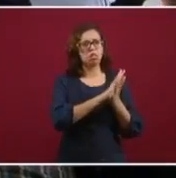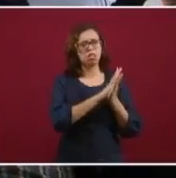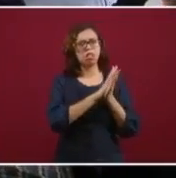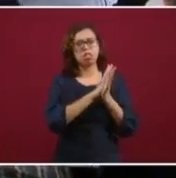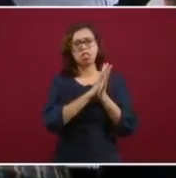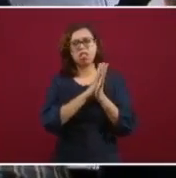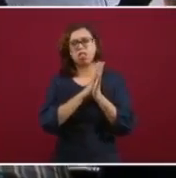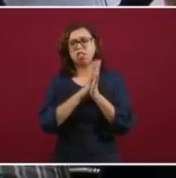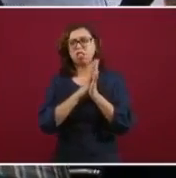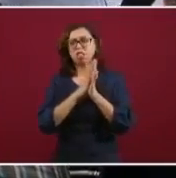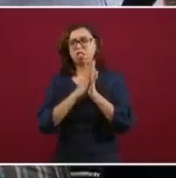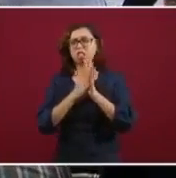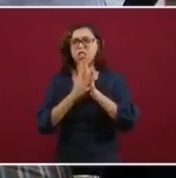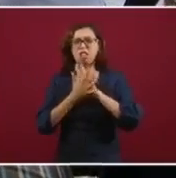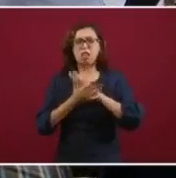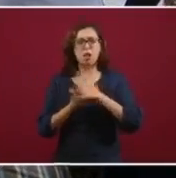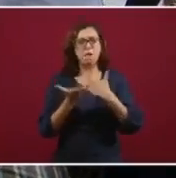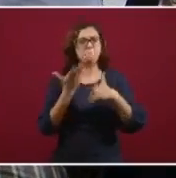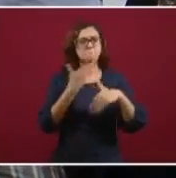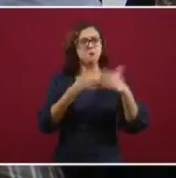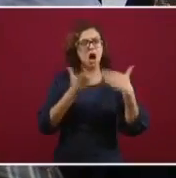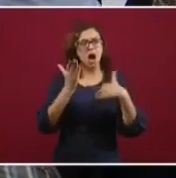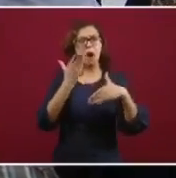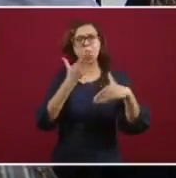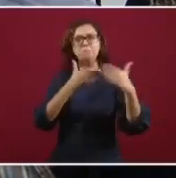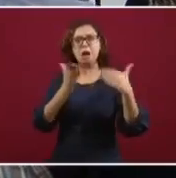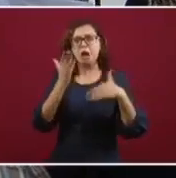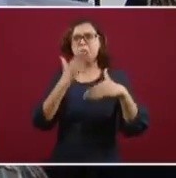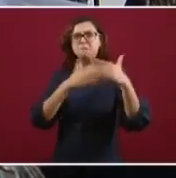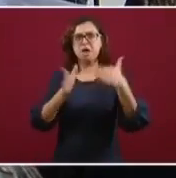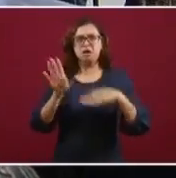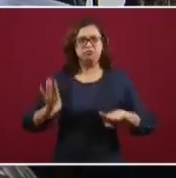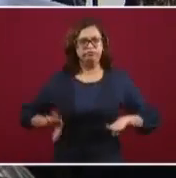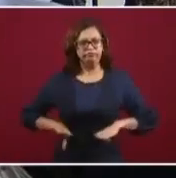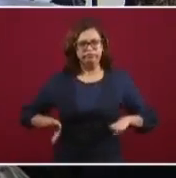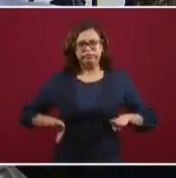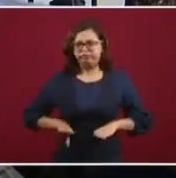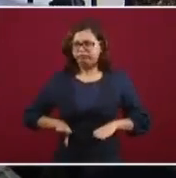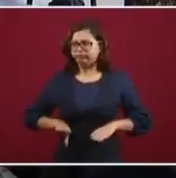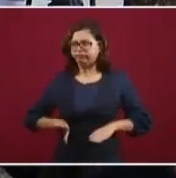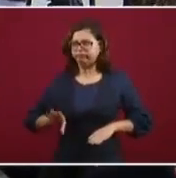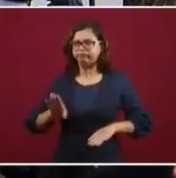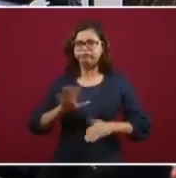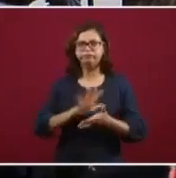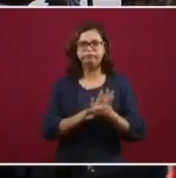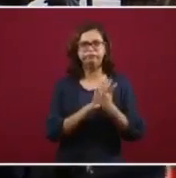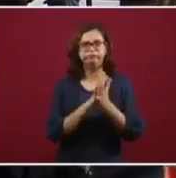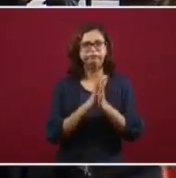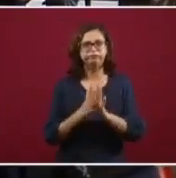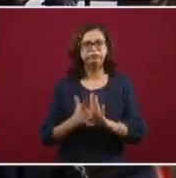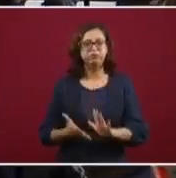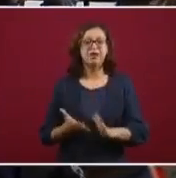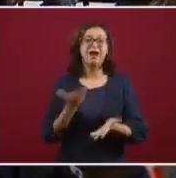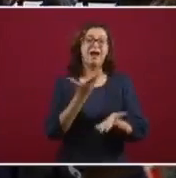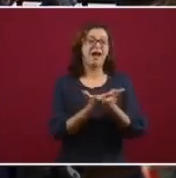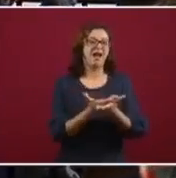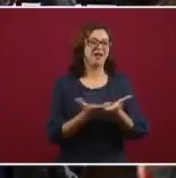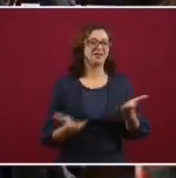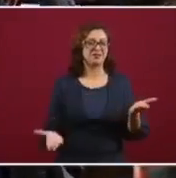a ascender y a cambiar. Entonces es normal que no les